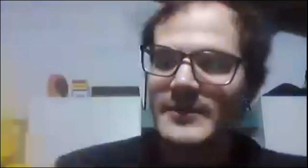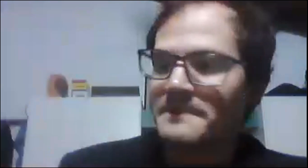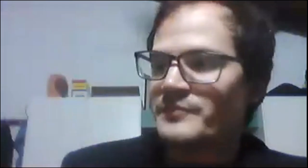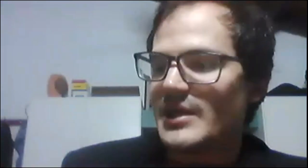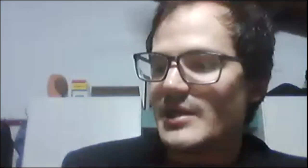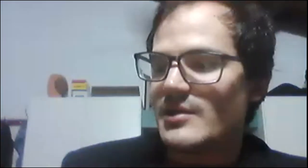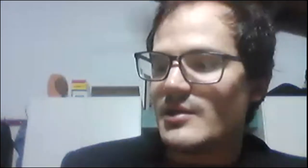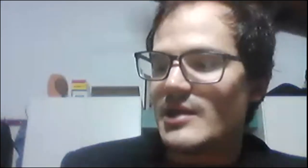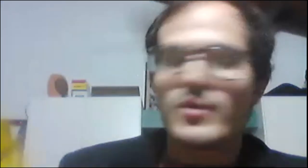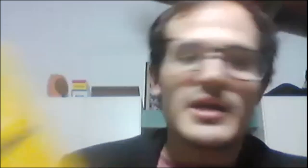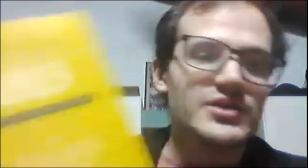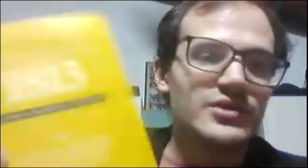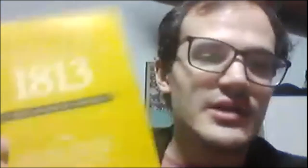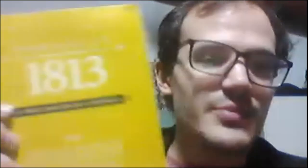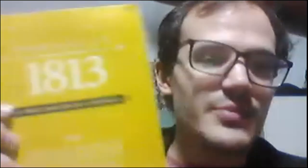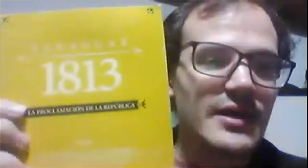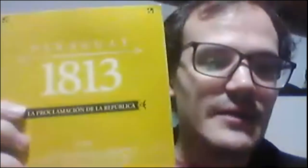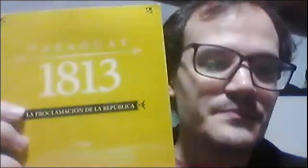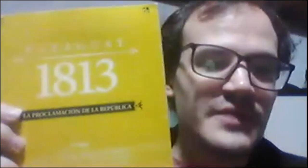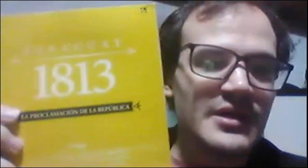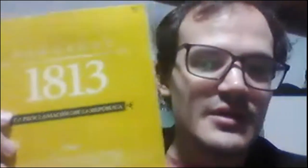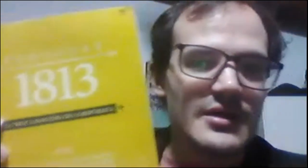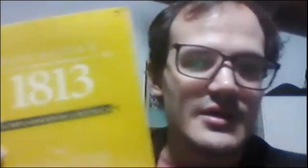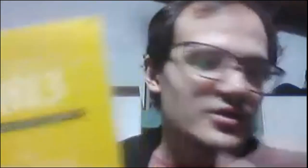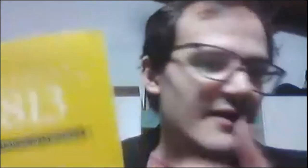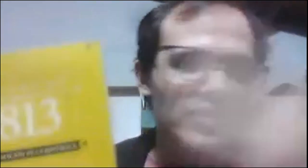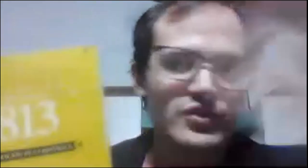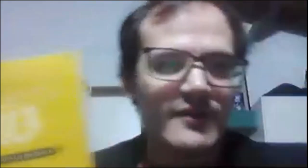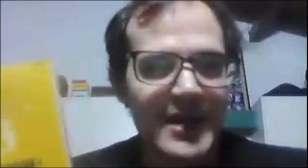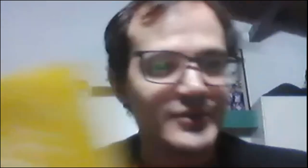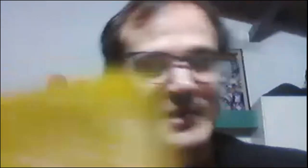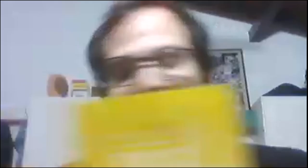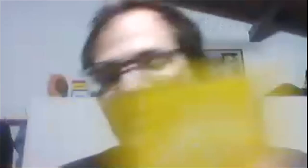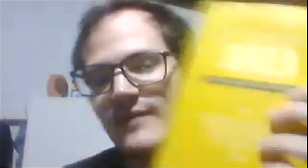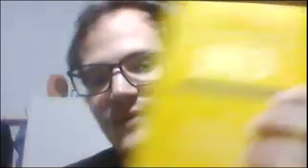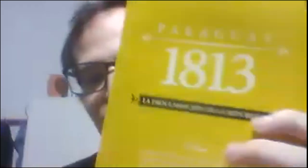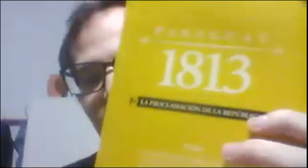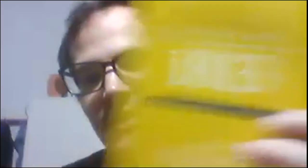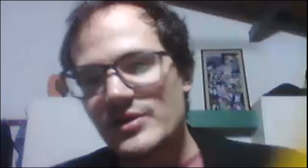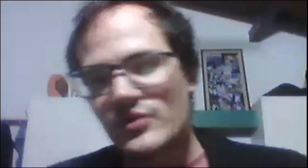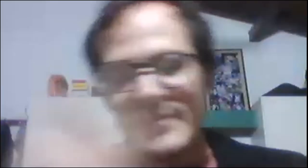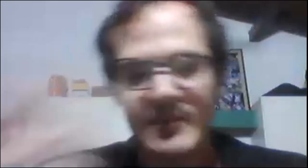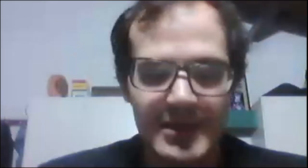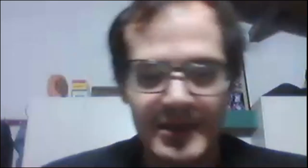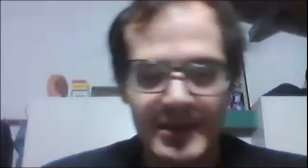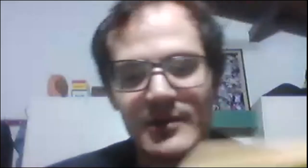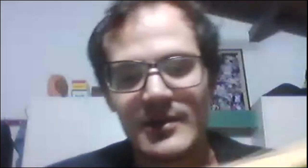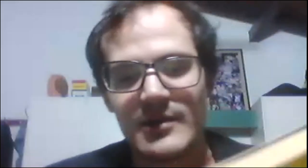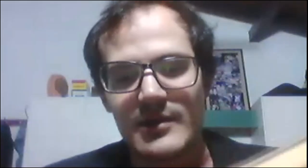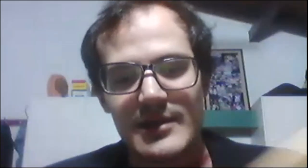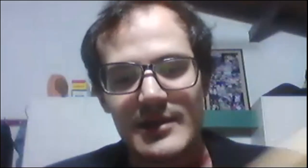1813, La Proclamación de la República, que son trabajos sobre varios temas. Acá van a poder leer sobre el tema